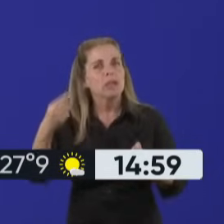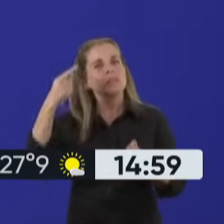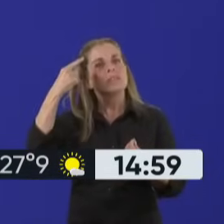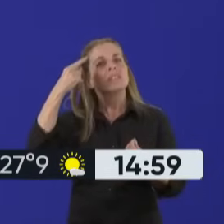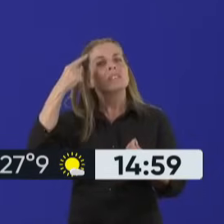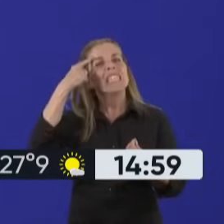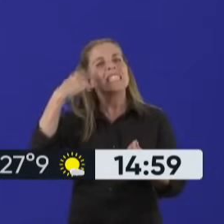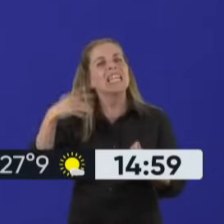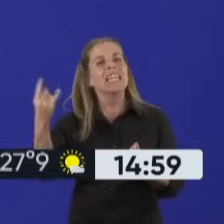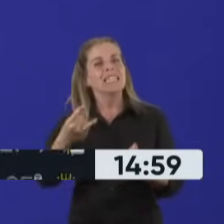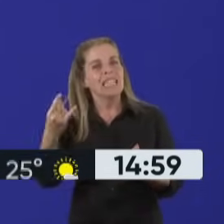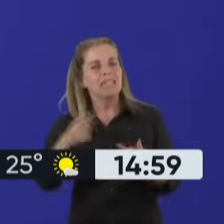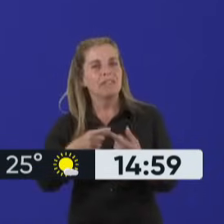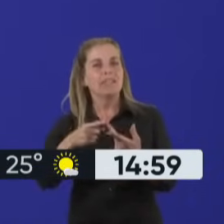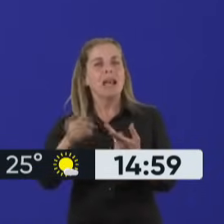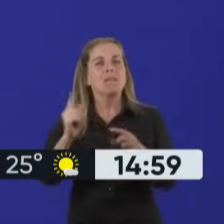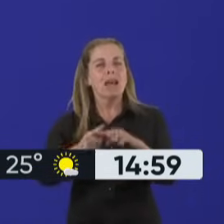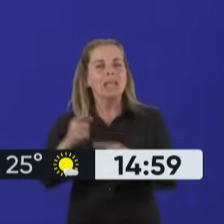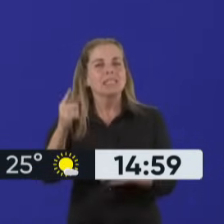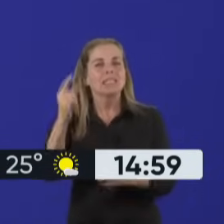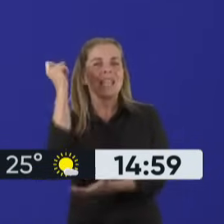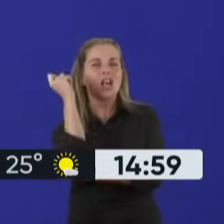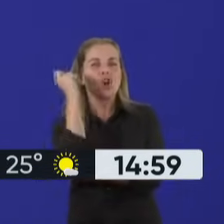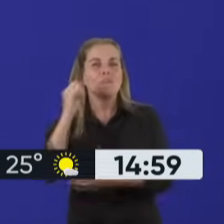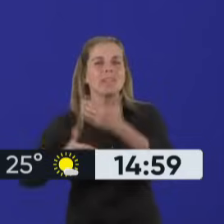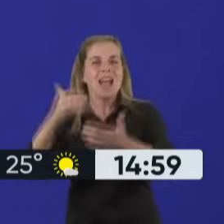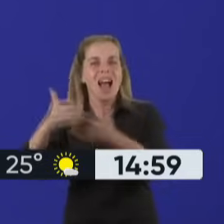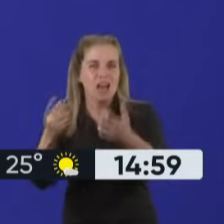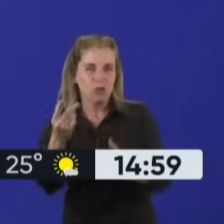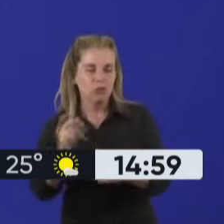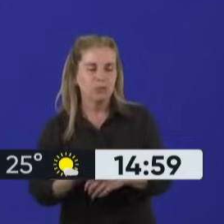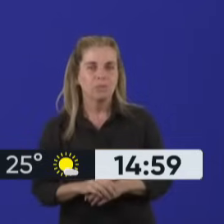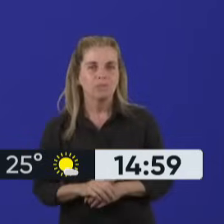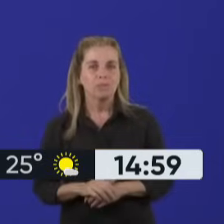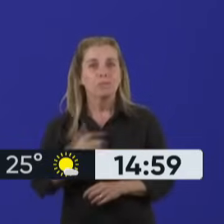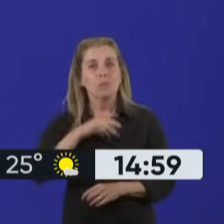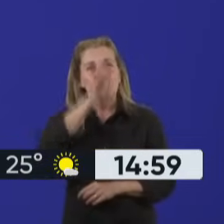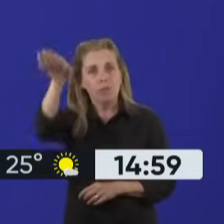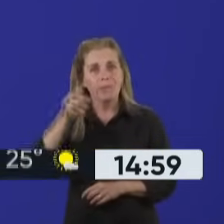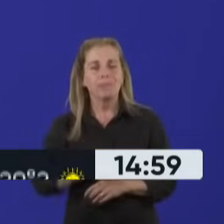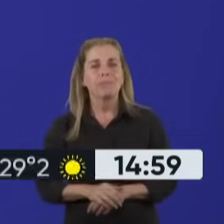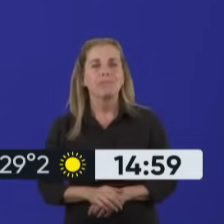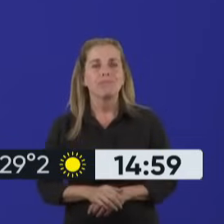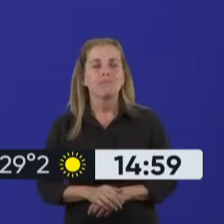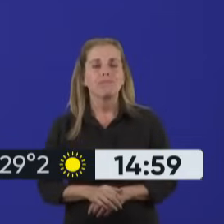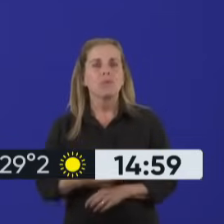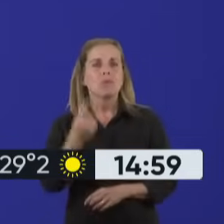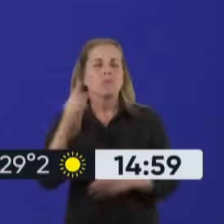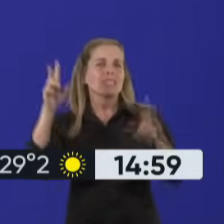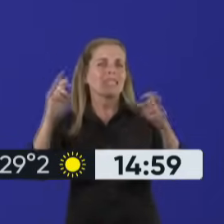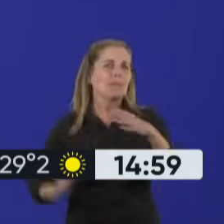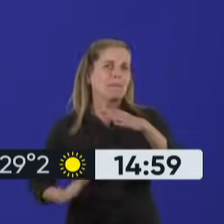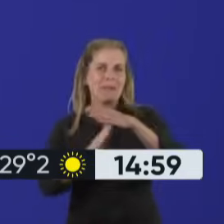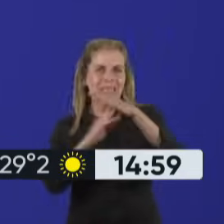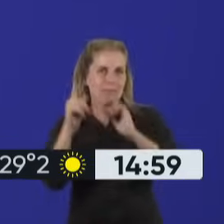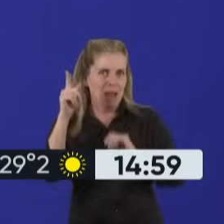inteligencia artificial y crecimiento económico. Y básicamente, una de los ejes centrales